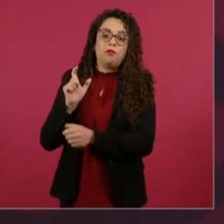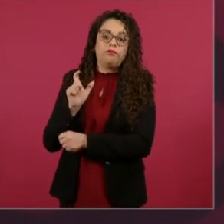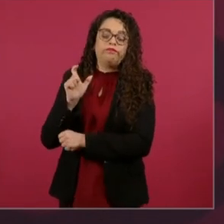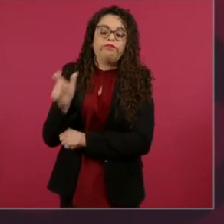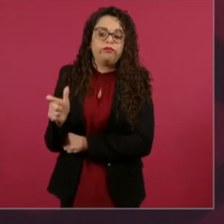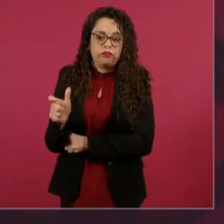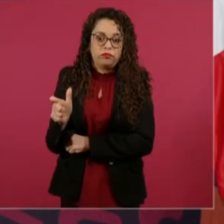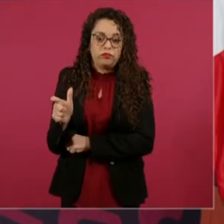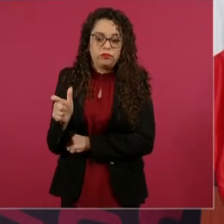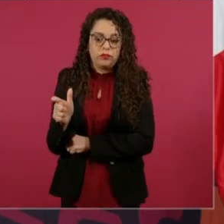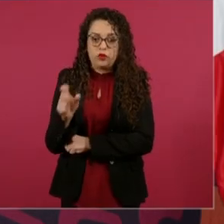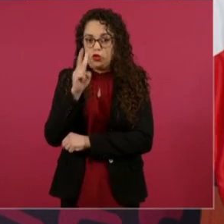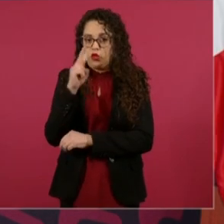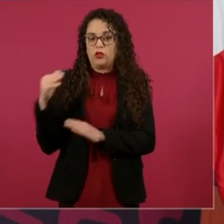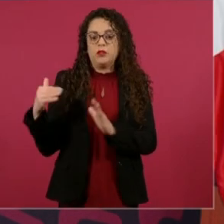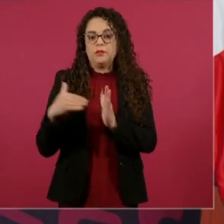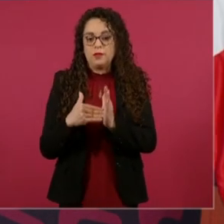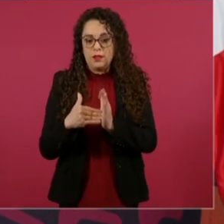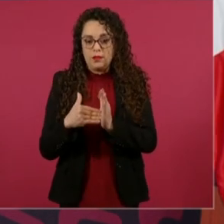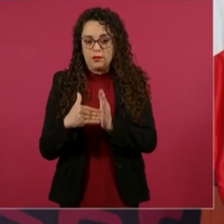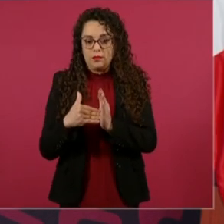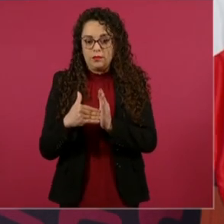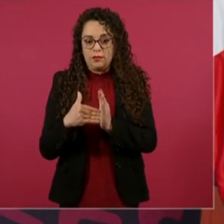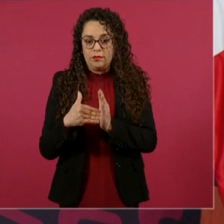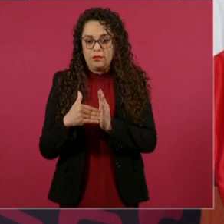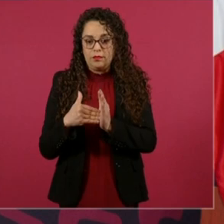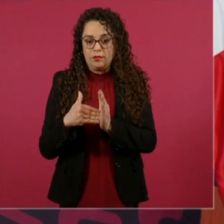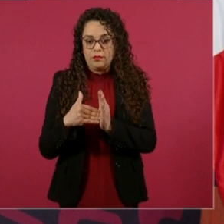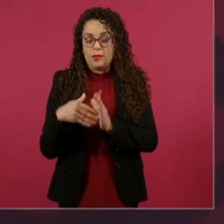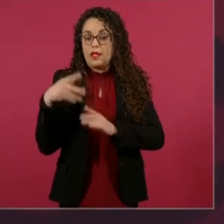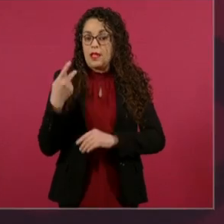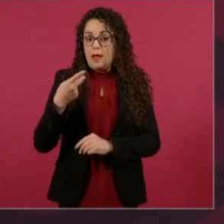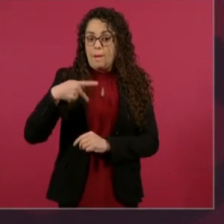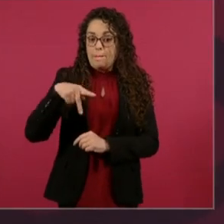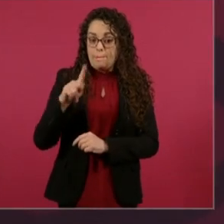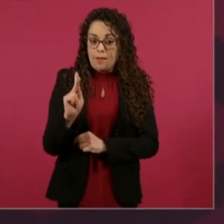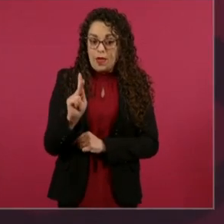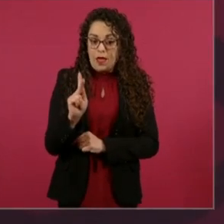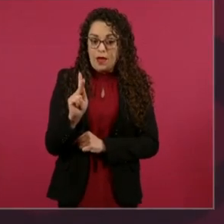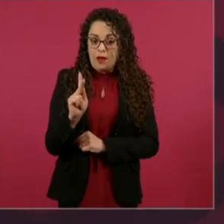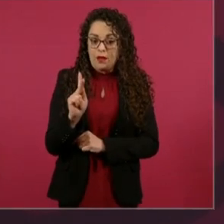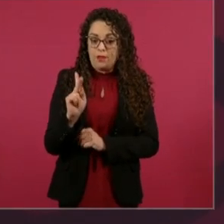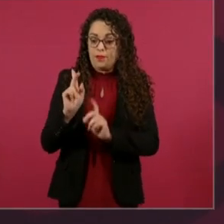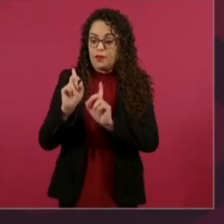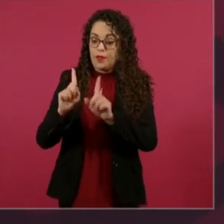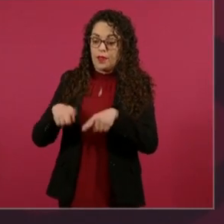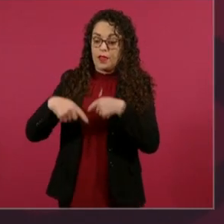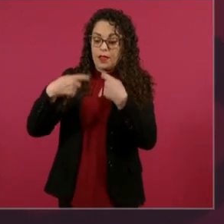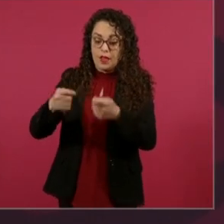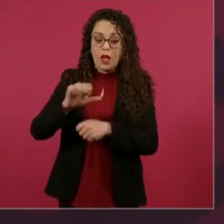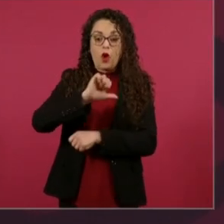Pero si esa misma obra se entrega a contratistas,